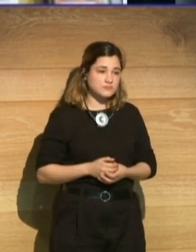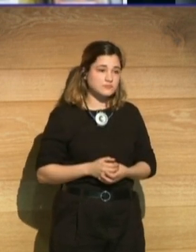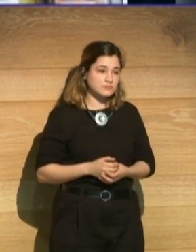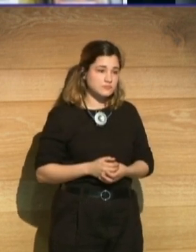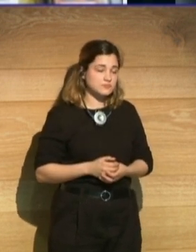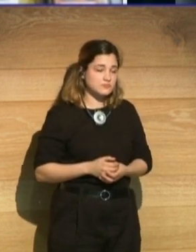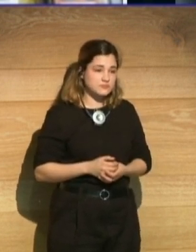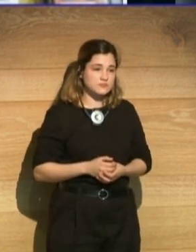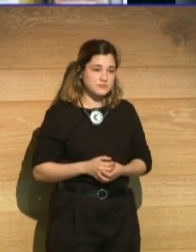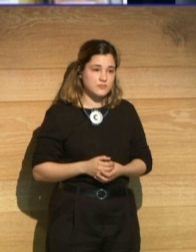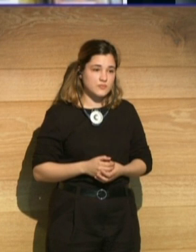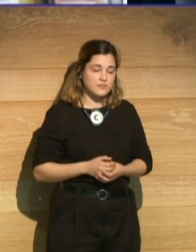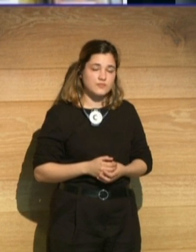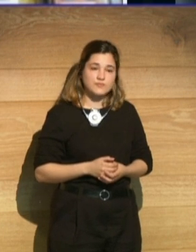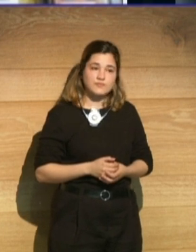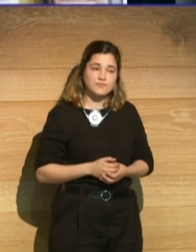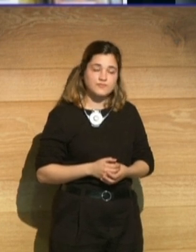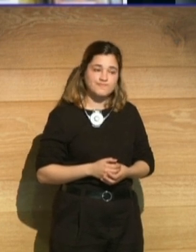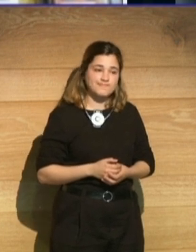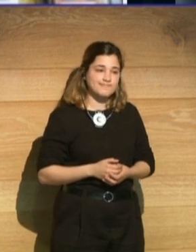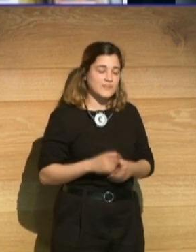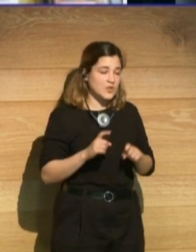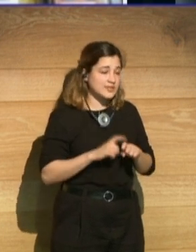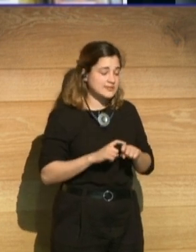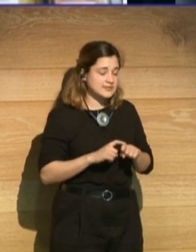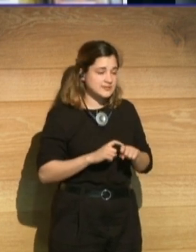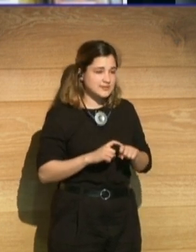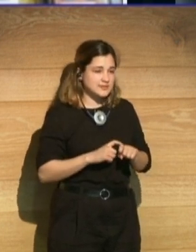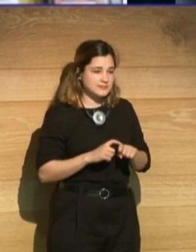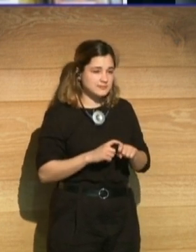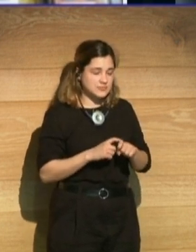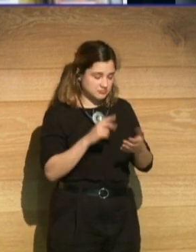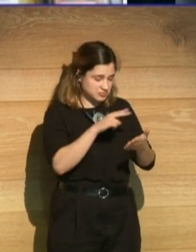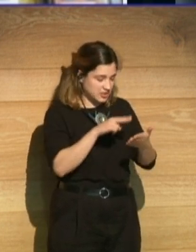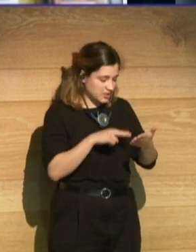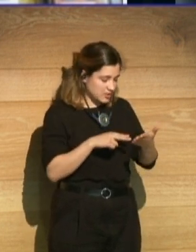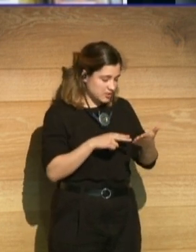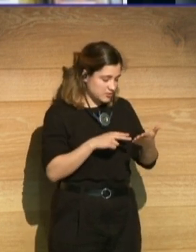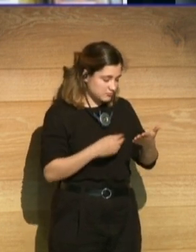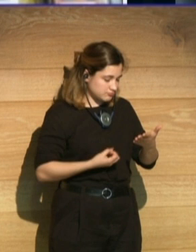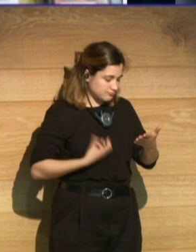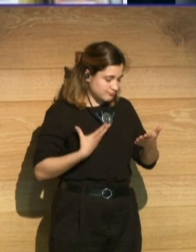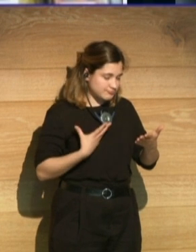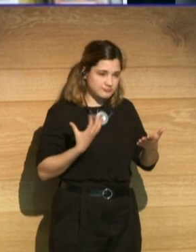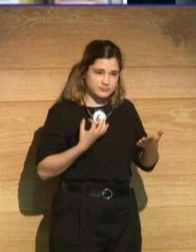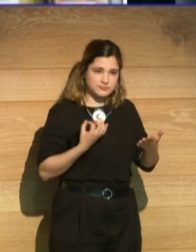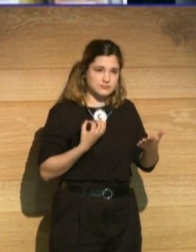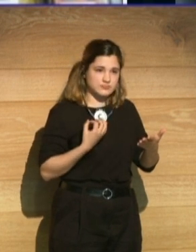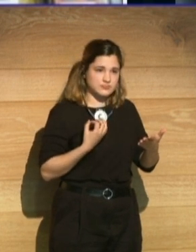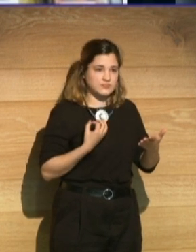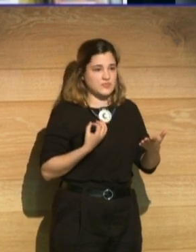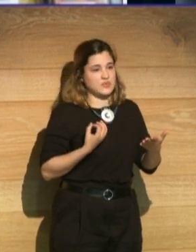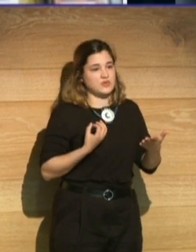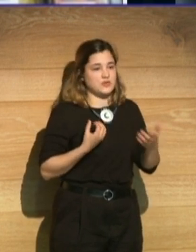affascinante. Que hace que estos libros sean fascinantes es que destruyen un